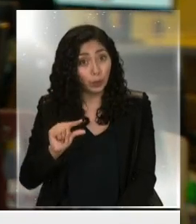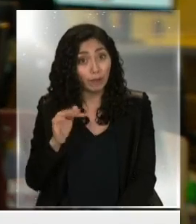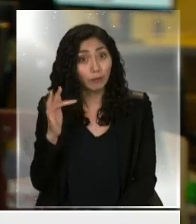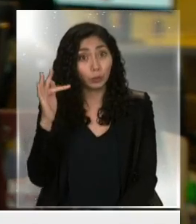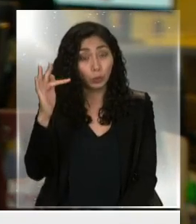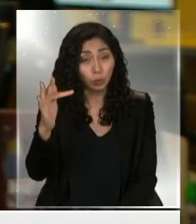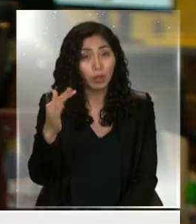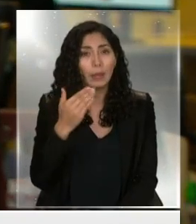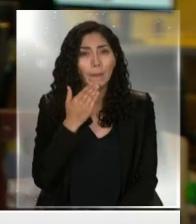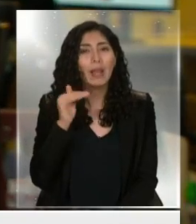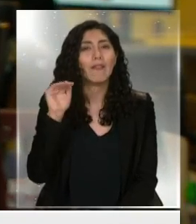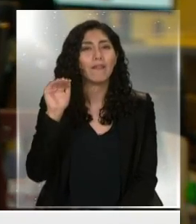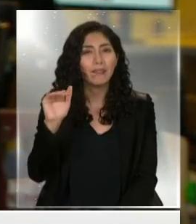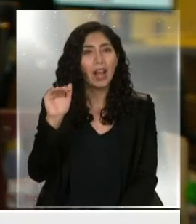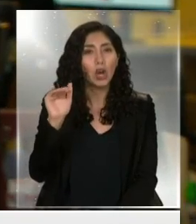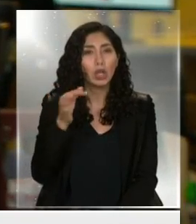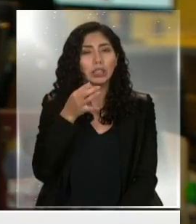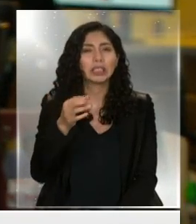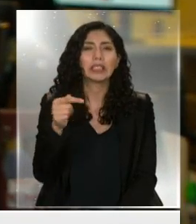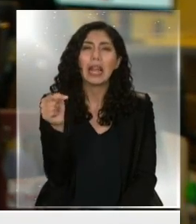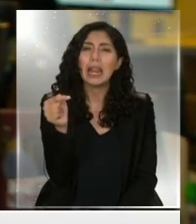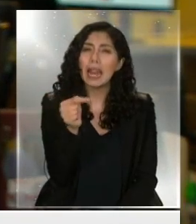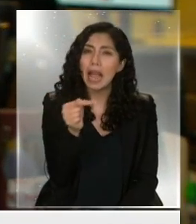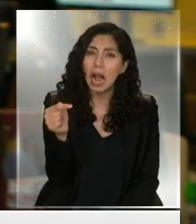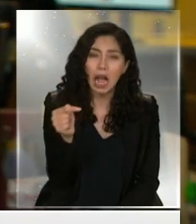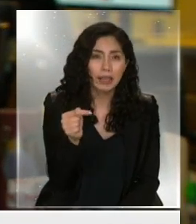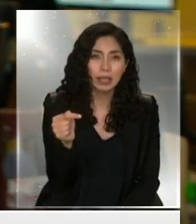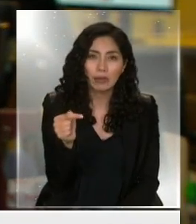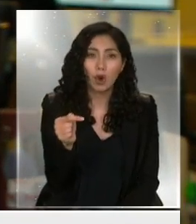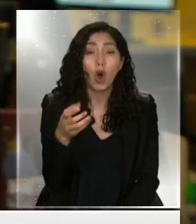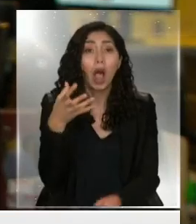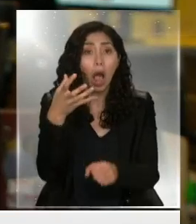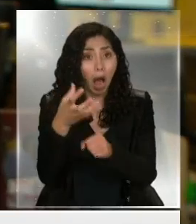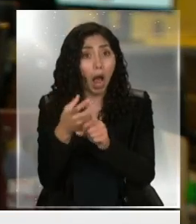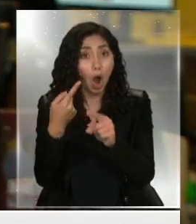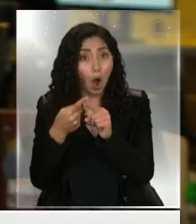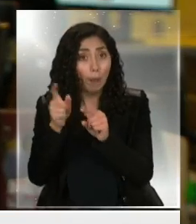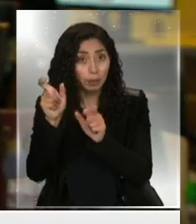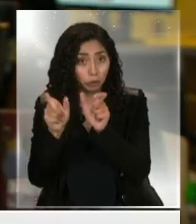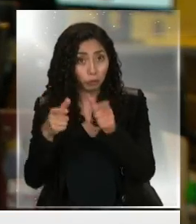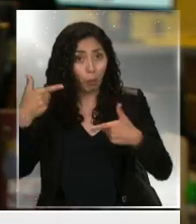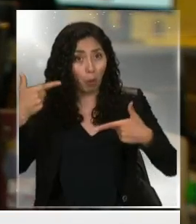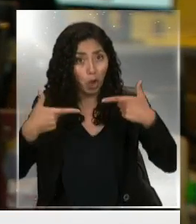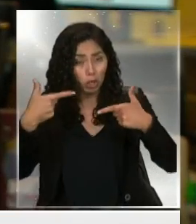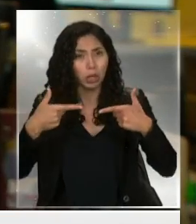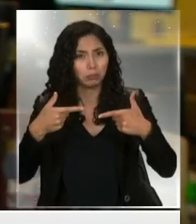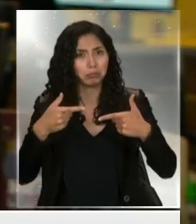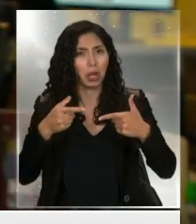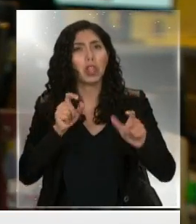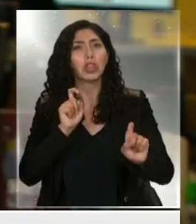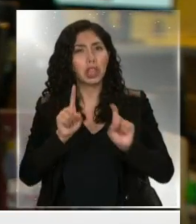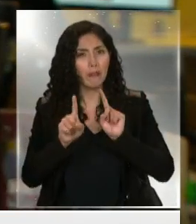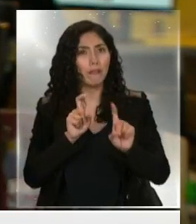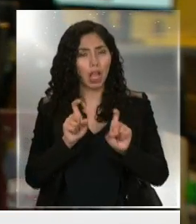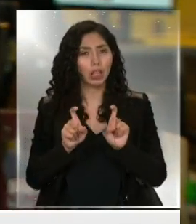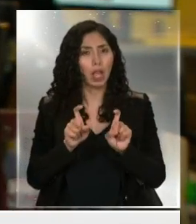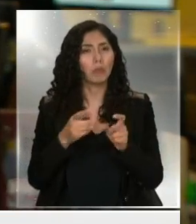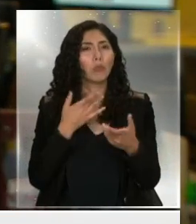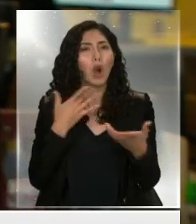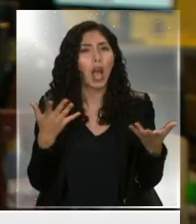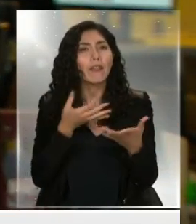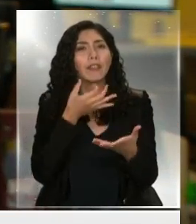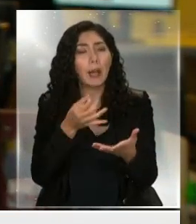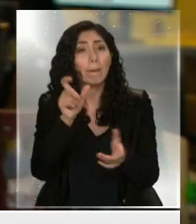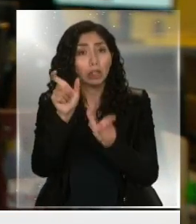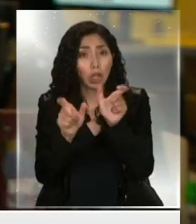subraya los efectos negativos en el crecimiento, hay parlamentarios que lo siguen defendiendo, argumentando que la gente necesita el